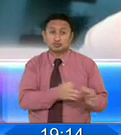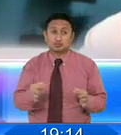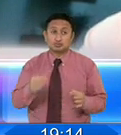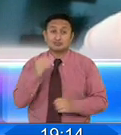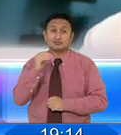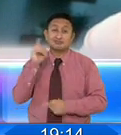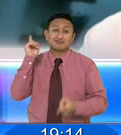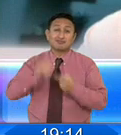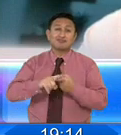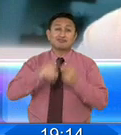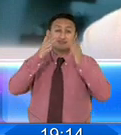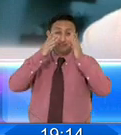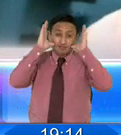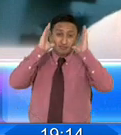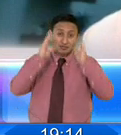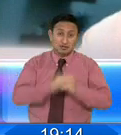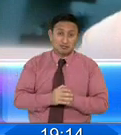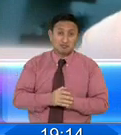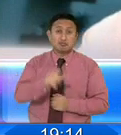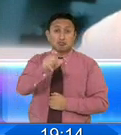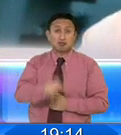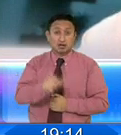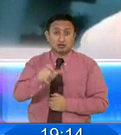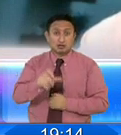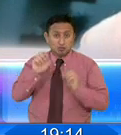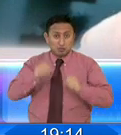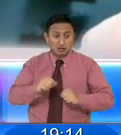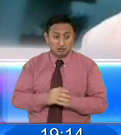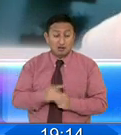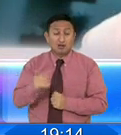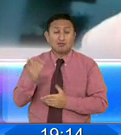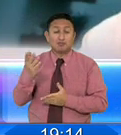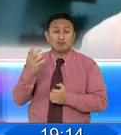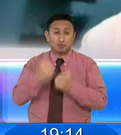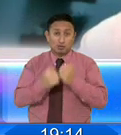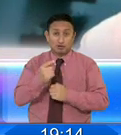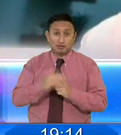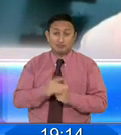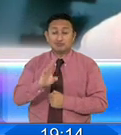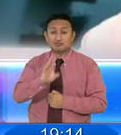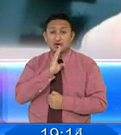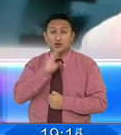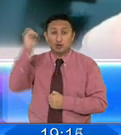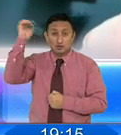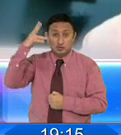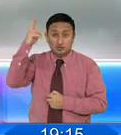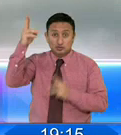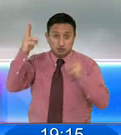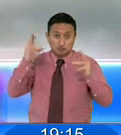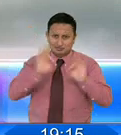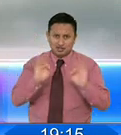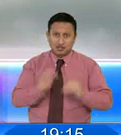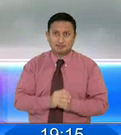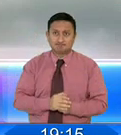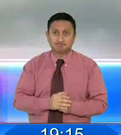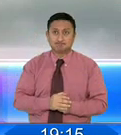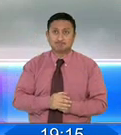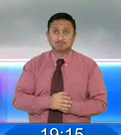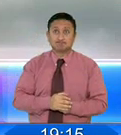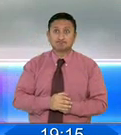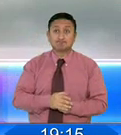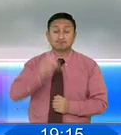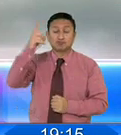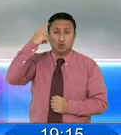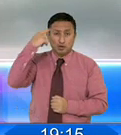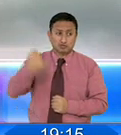¿no? Que la gente no sufra cortes de agua, cortes de luz. Por lo pronto, el Ejecutivo no se ha